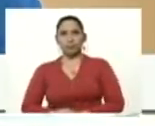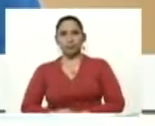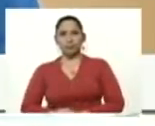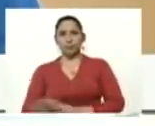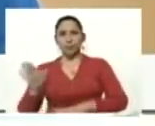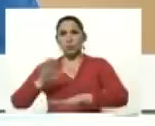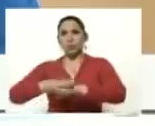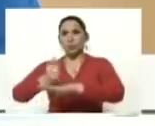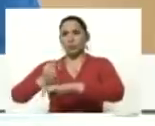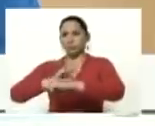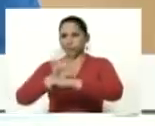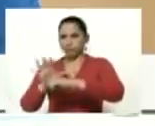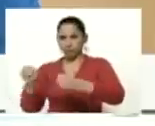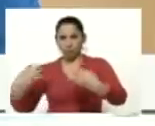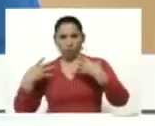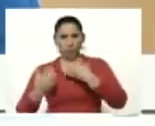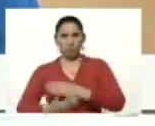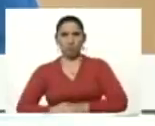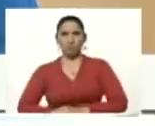producto del coronavirus,